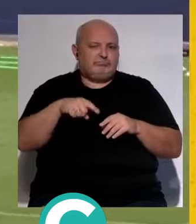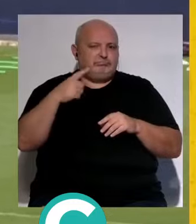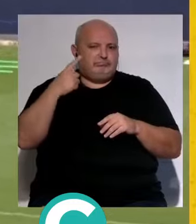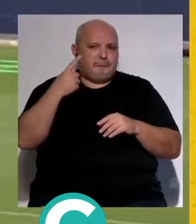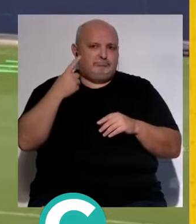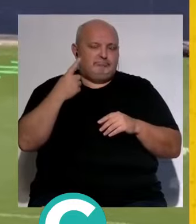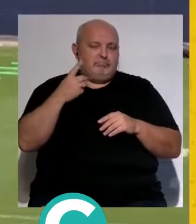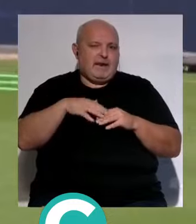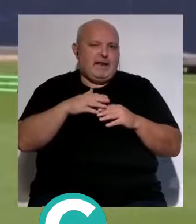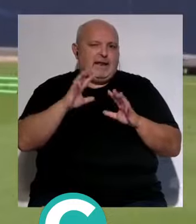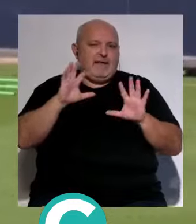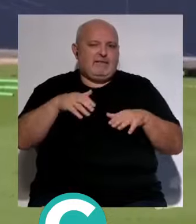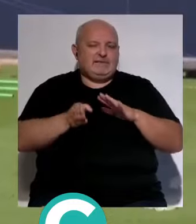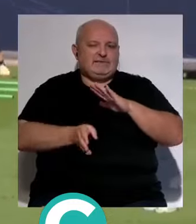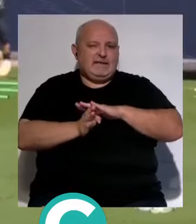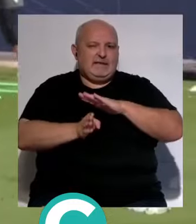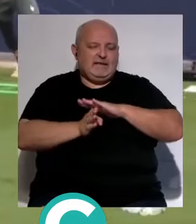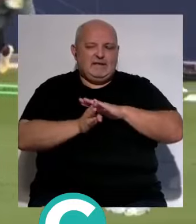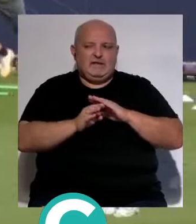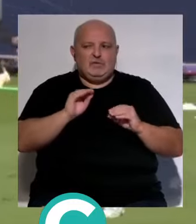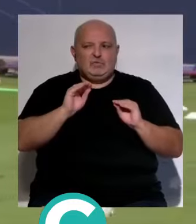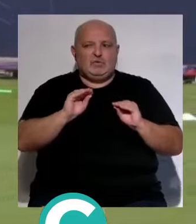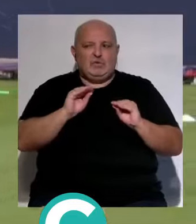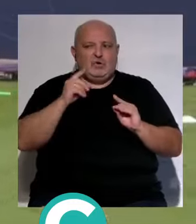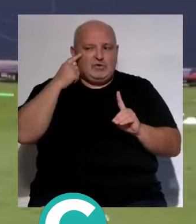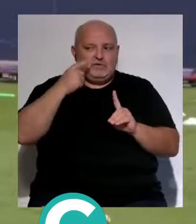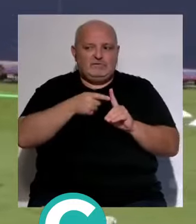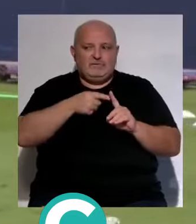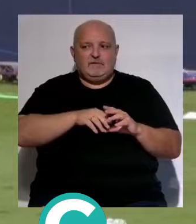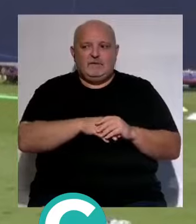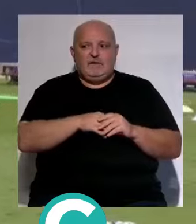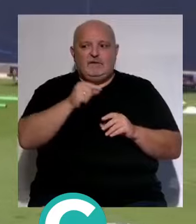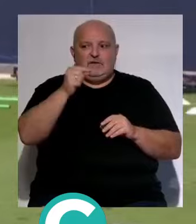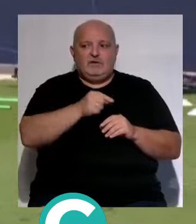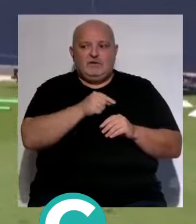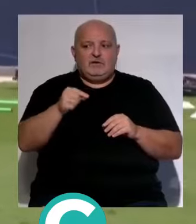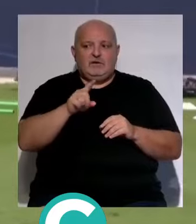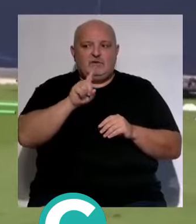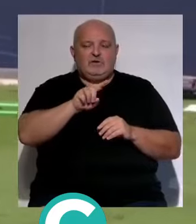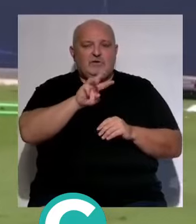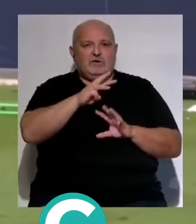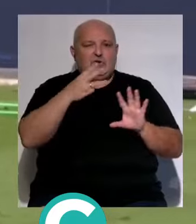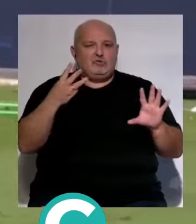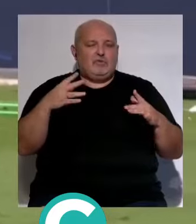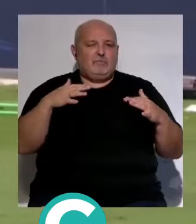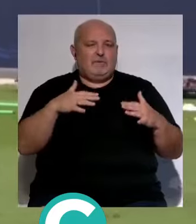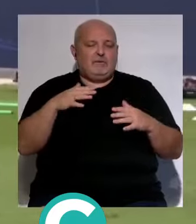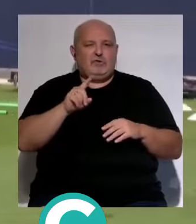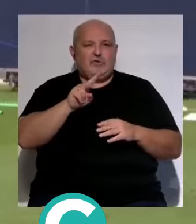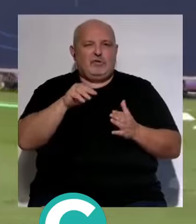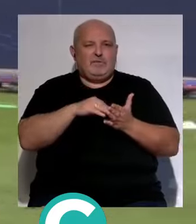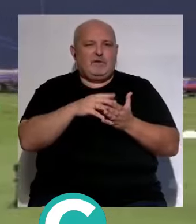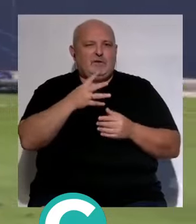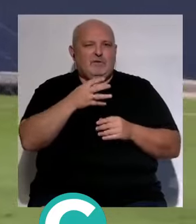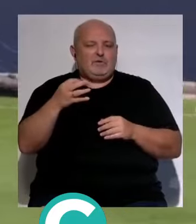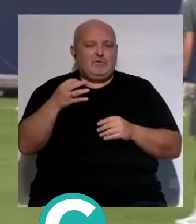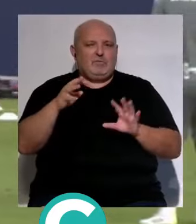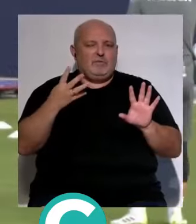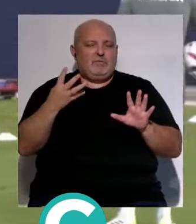determinante para que el Cádiz consiga sus objetivos. Un total de 138 partidos,